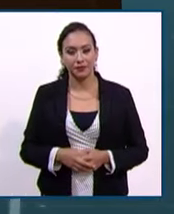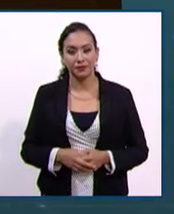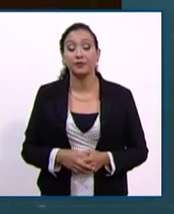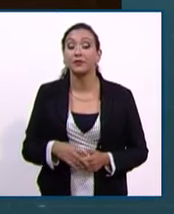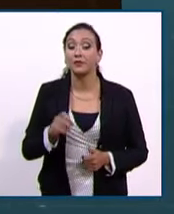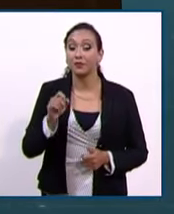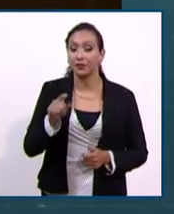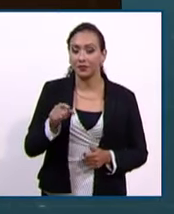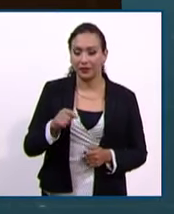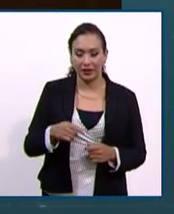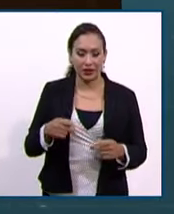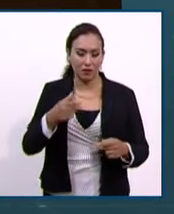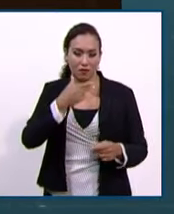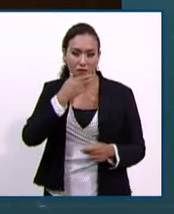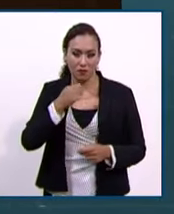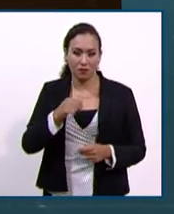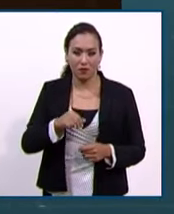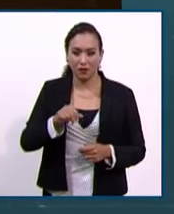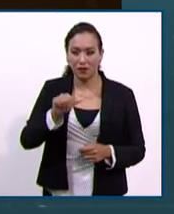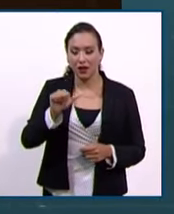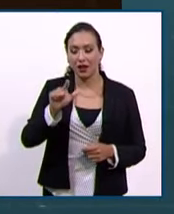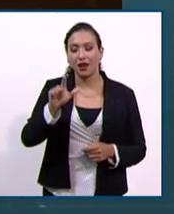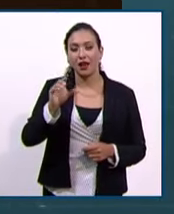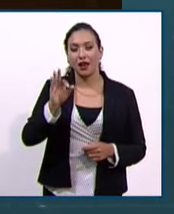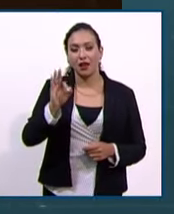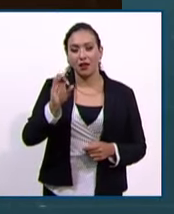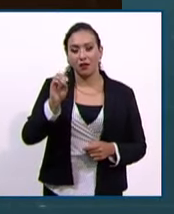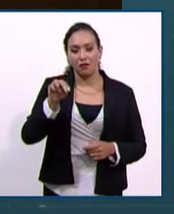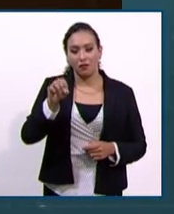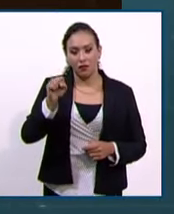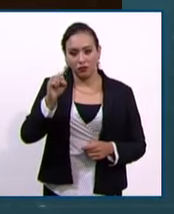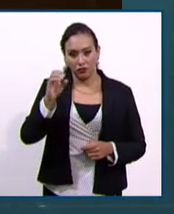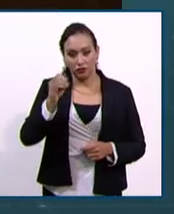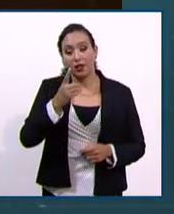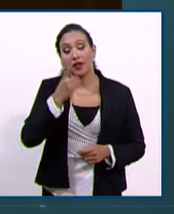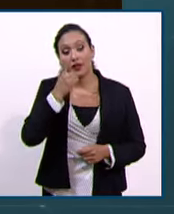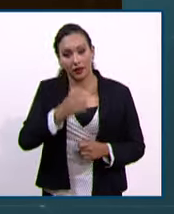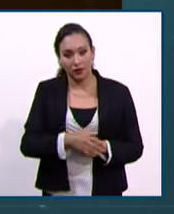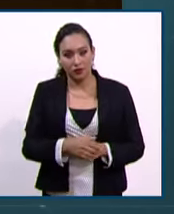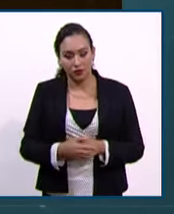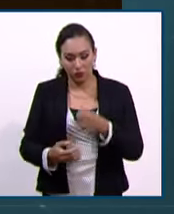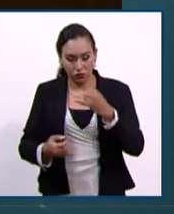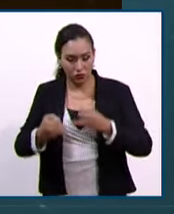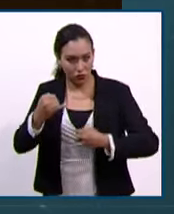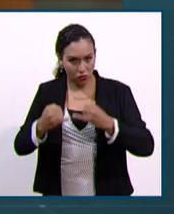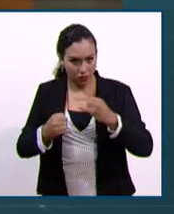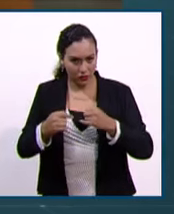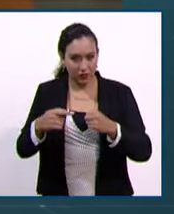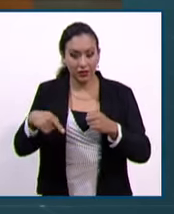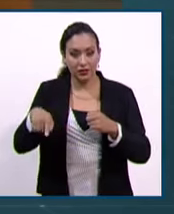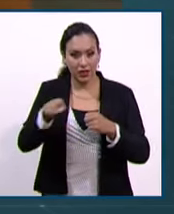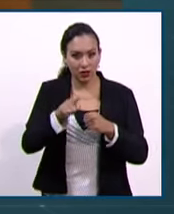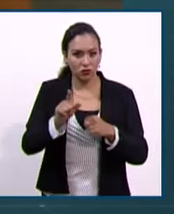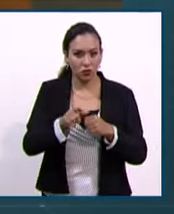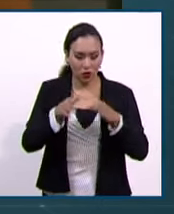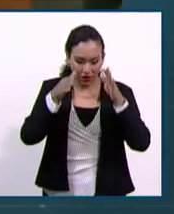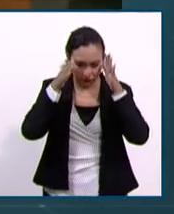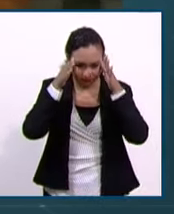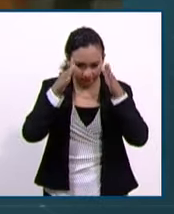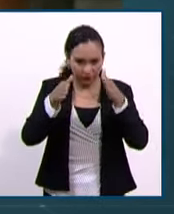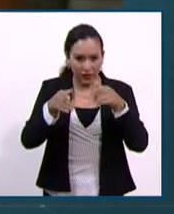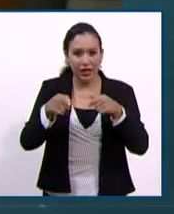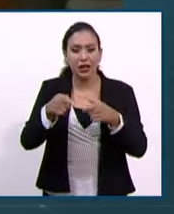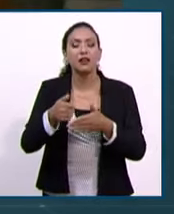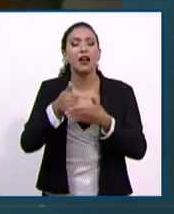el consejero José Alfonso Montalvo Martínez indicó que la estabilidad de los juzgadores ayuda a proteger la independencia